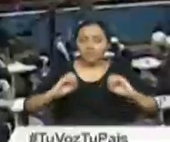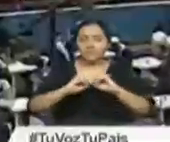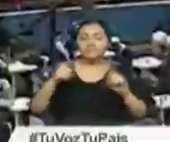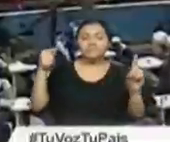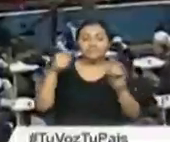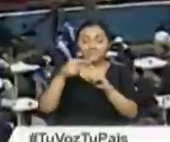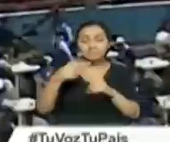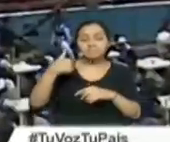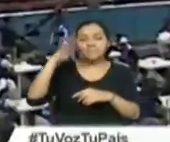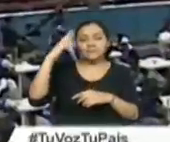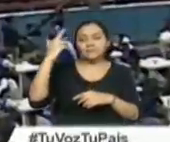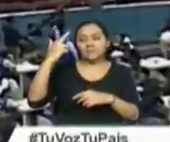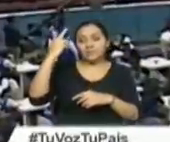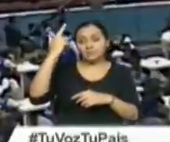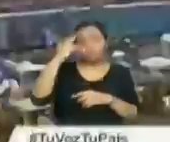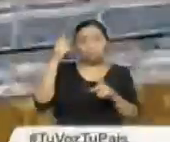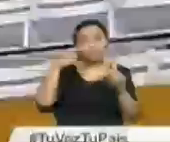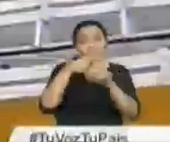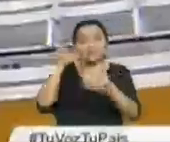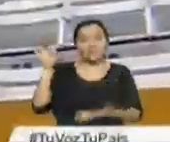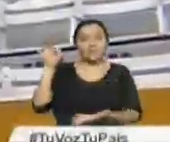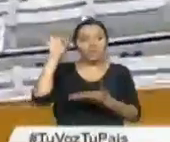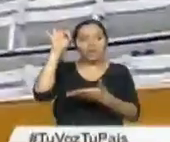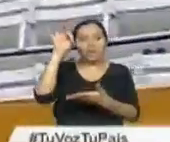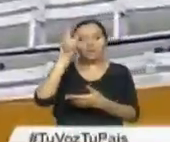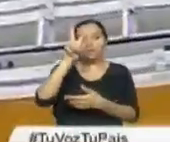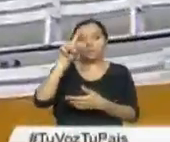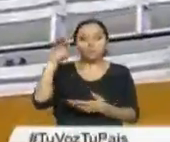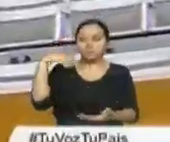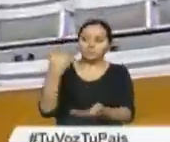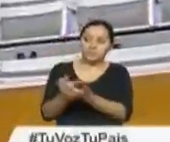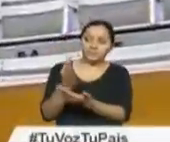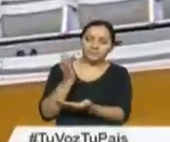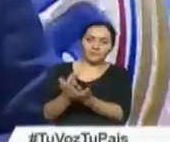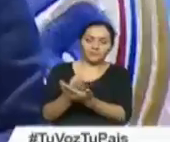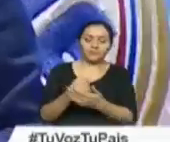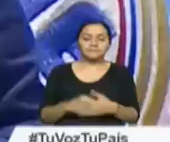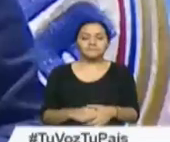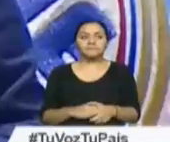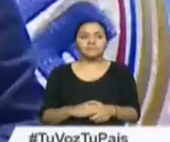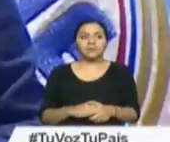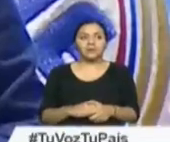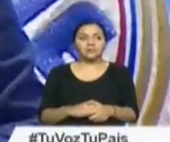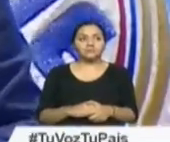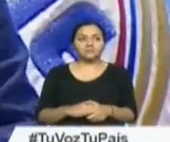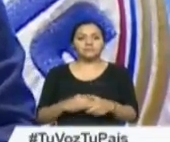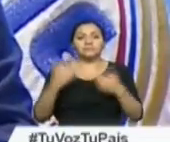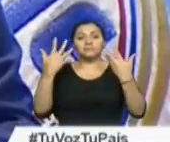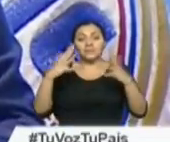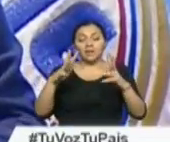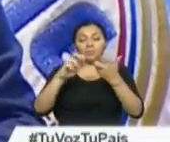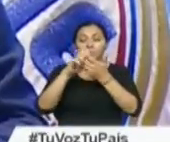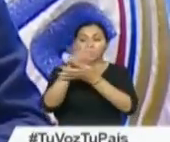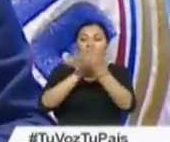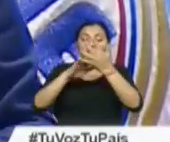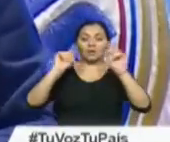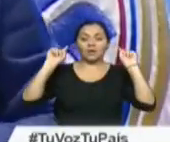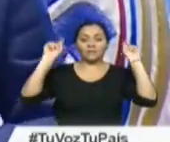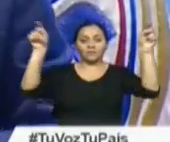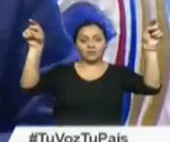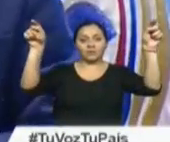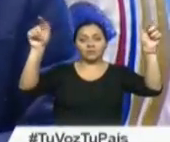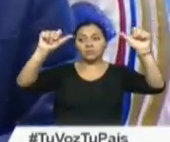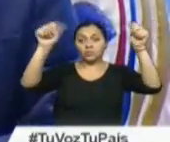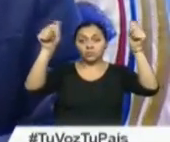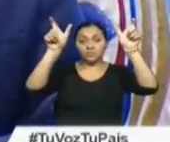Esa fue una de las razones para que los delegados de Creo Suma no asistieran al recuento. El show está en otro lado. Está en